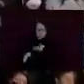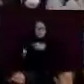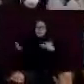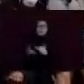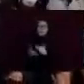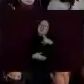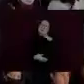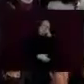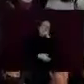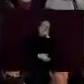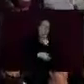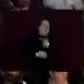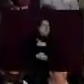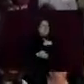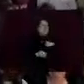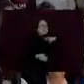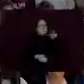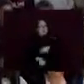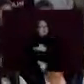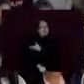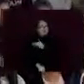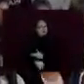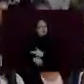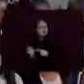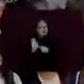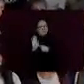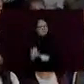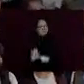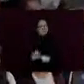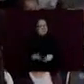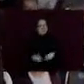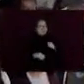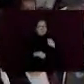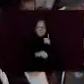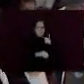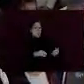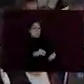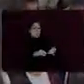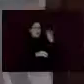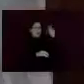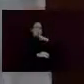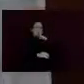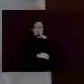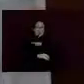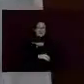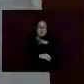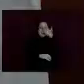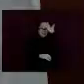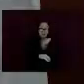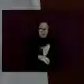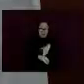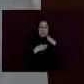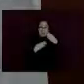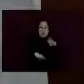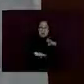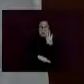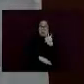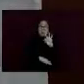nos antecedieron no solo nos endeudaron ante los bancos con 45 mil millones de